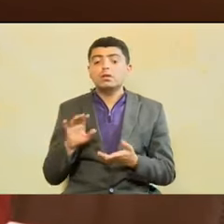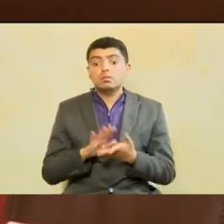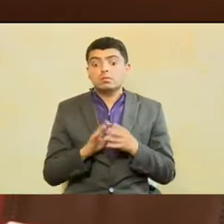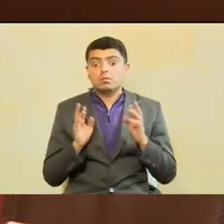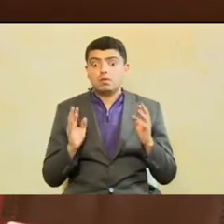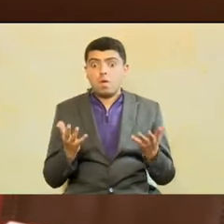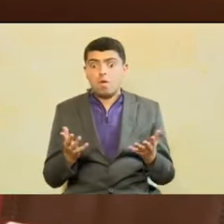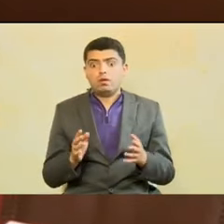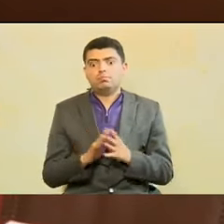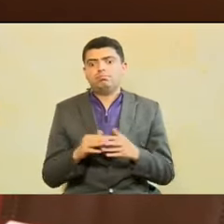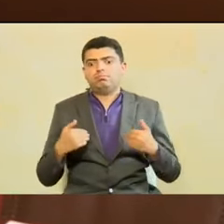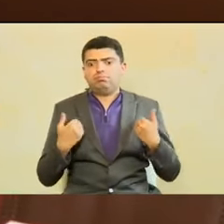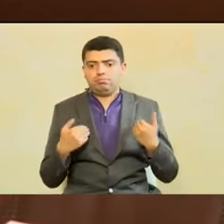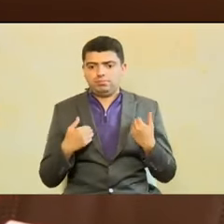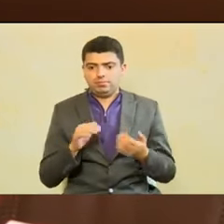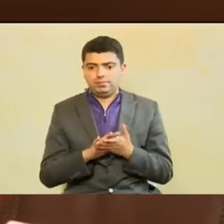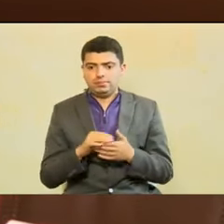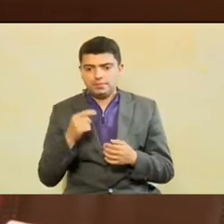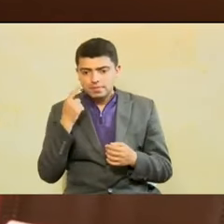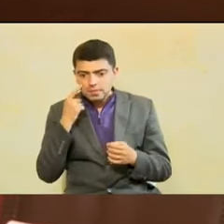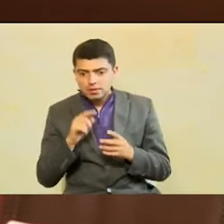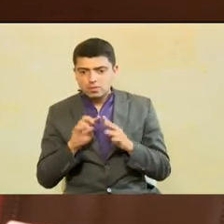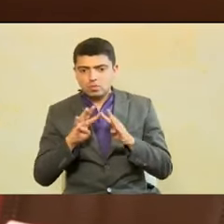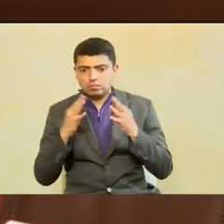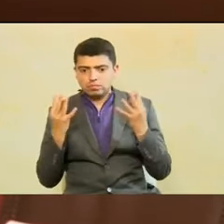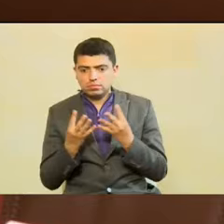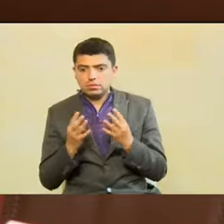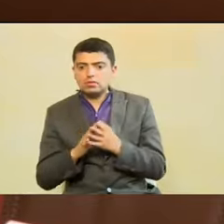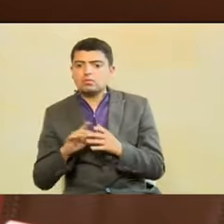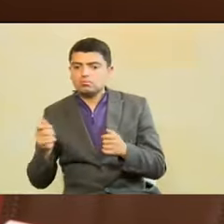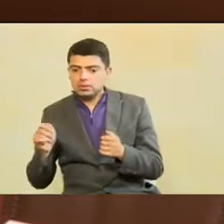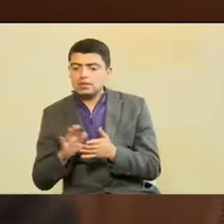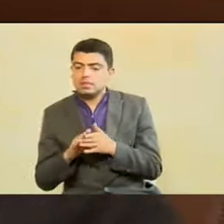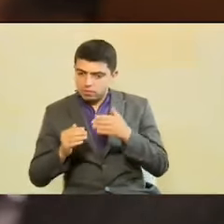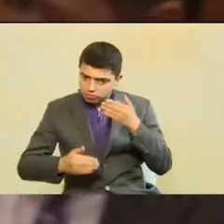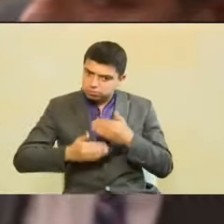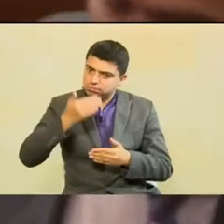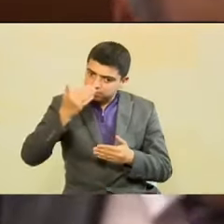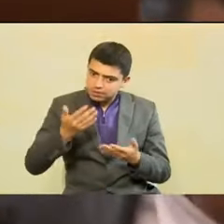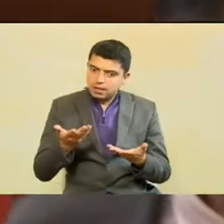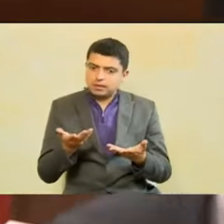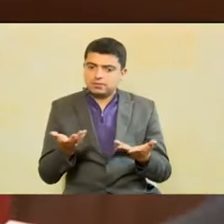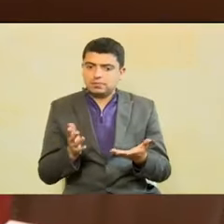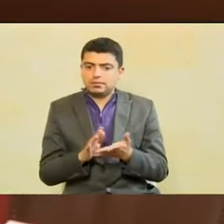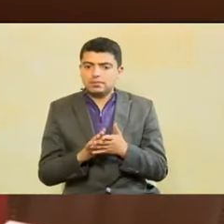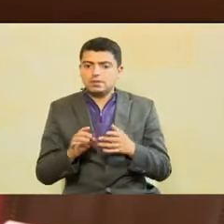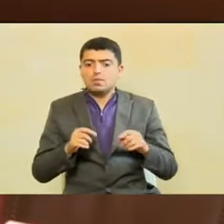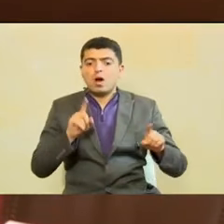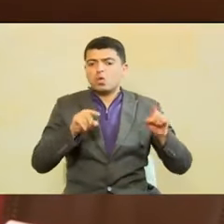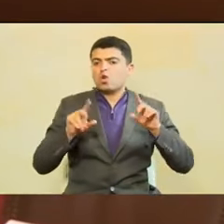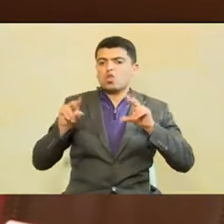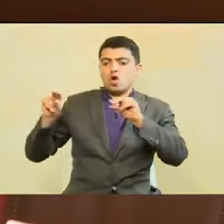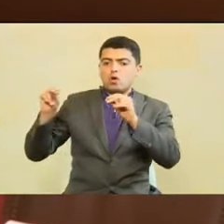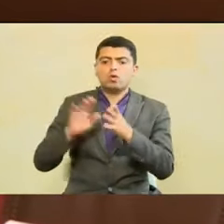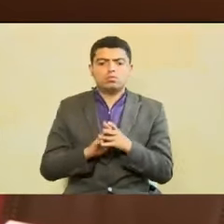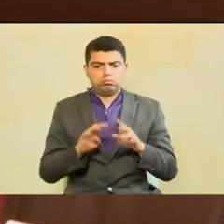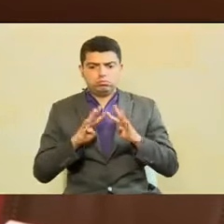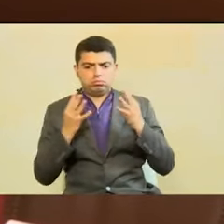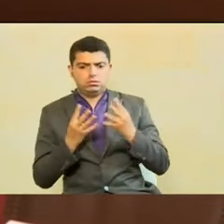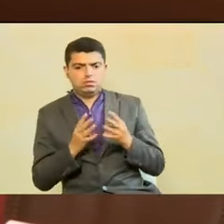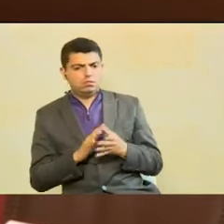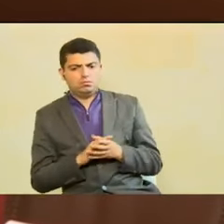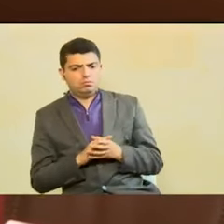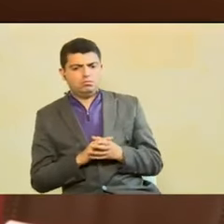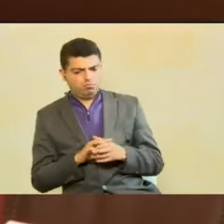la República haya acompañado esta iniciativa y haya no aceptado las objeciones miserables